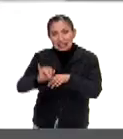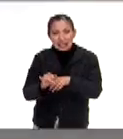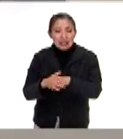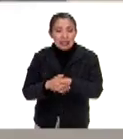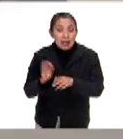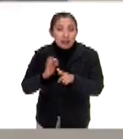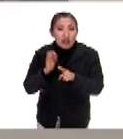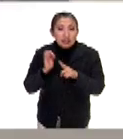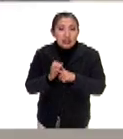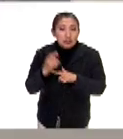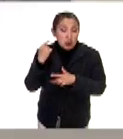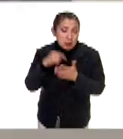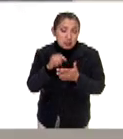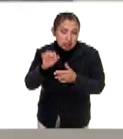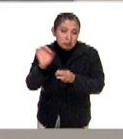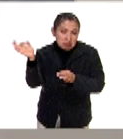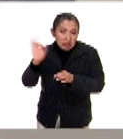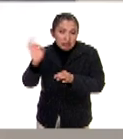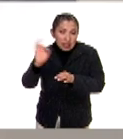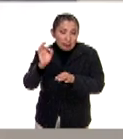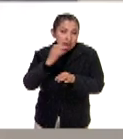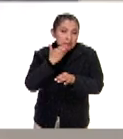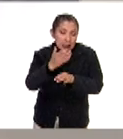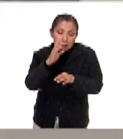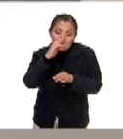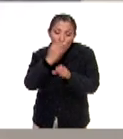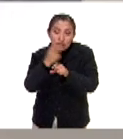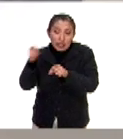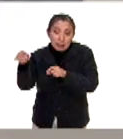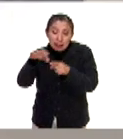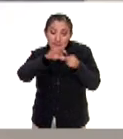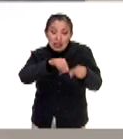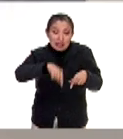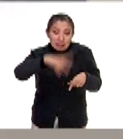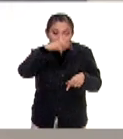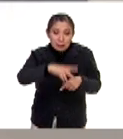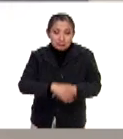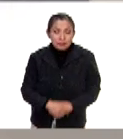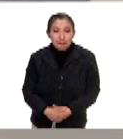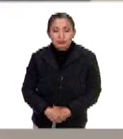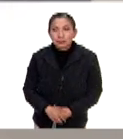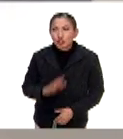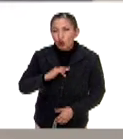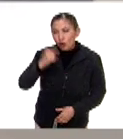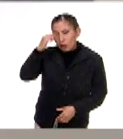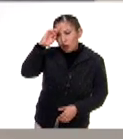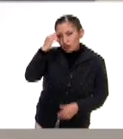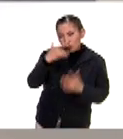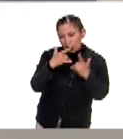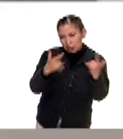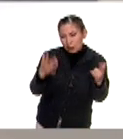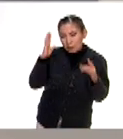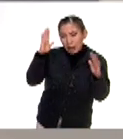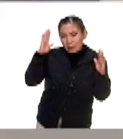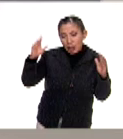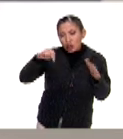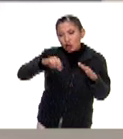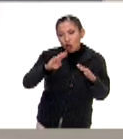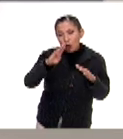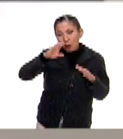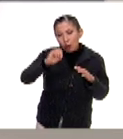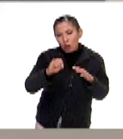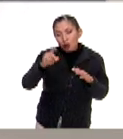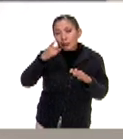Entonces, yo creo que sí, probablemente fue él el responsable de que estuviera por acá. Yo lo recordé porque hay una crónica espléndida de Novo en